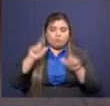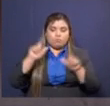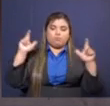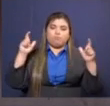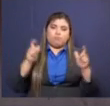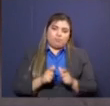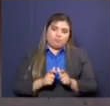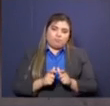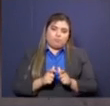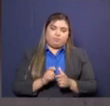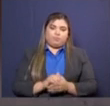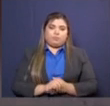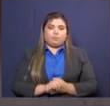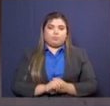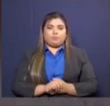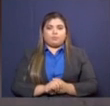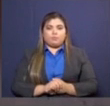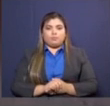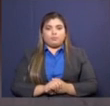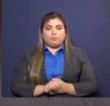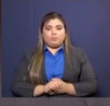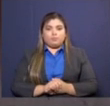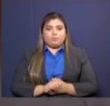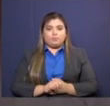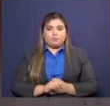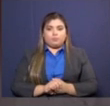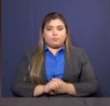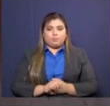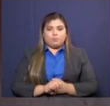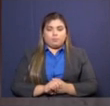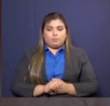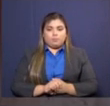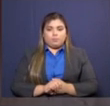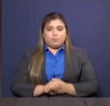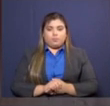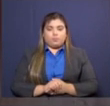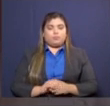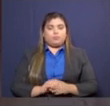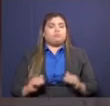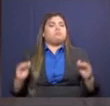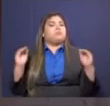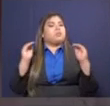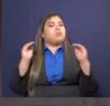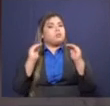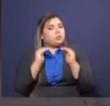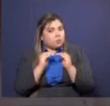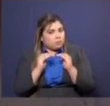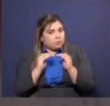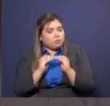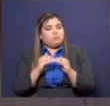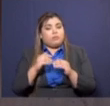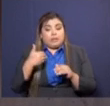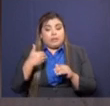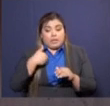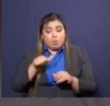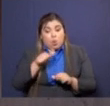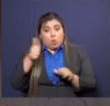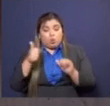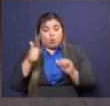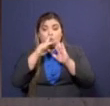reducido. Igualmente, un proyecto de